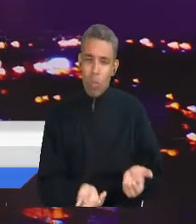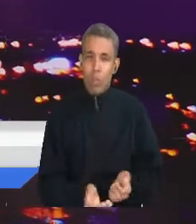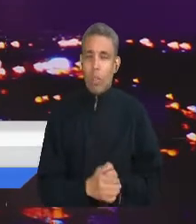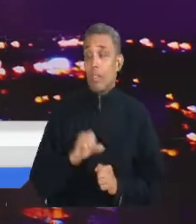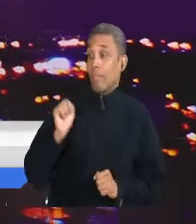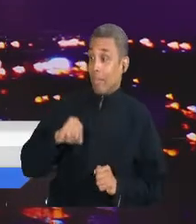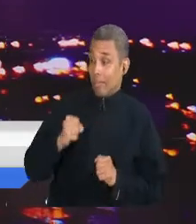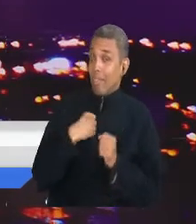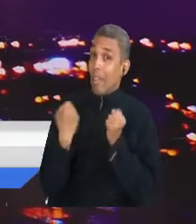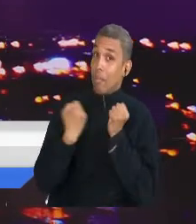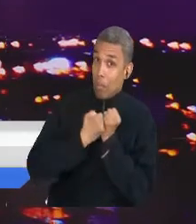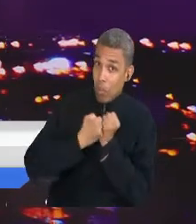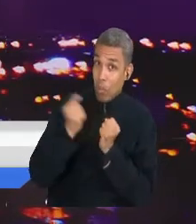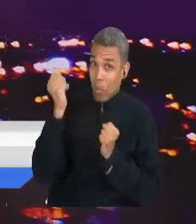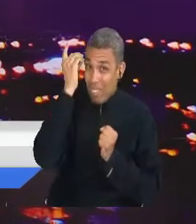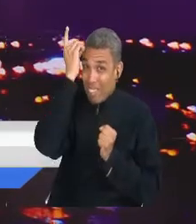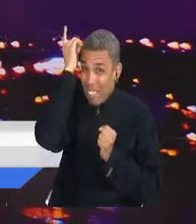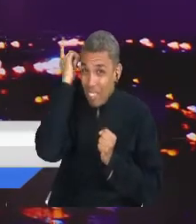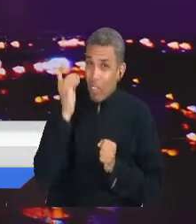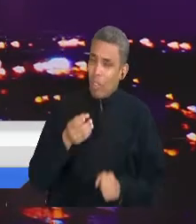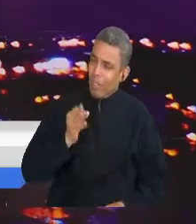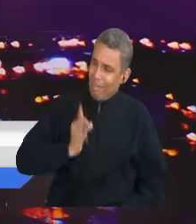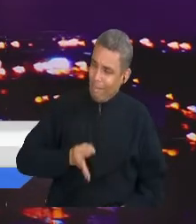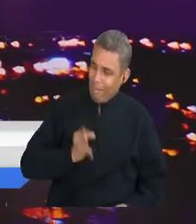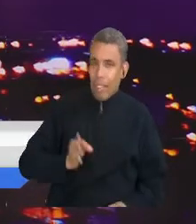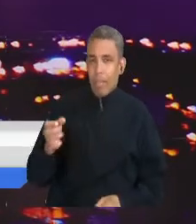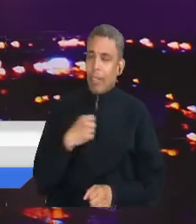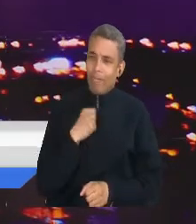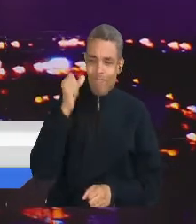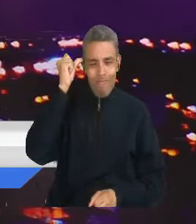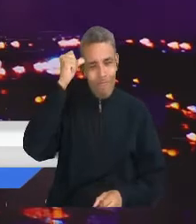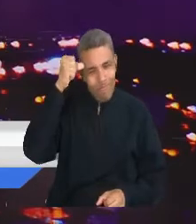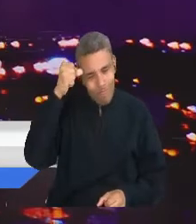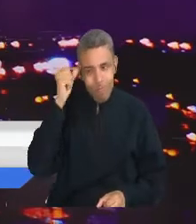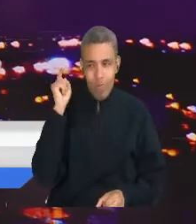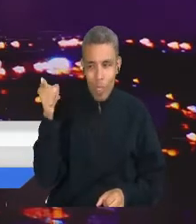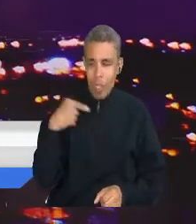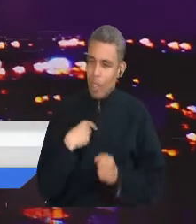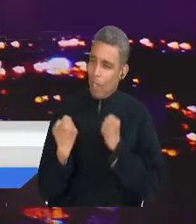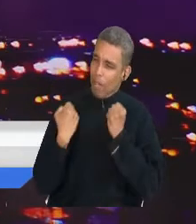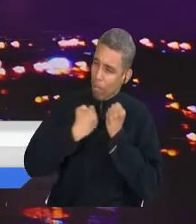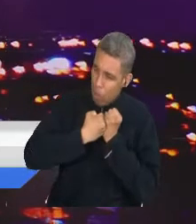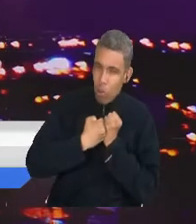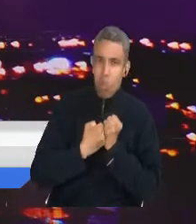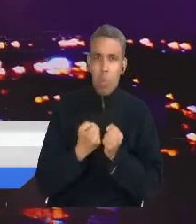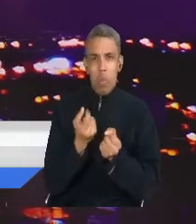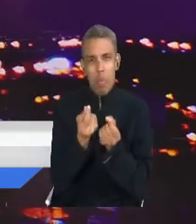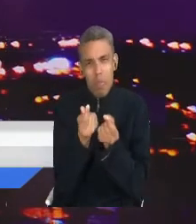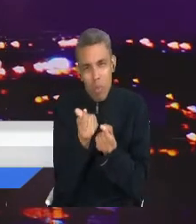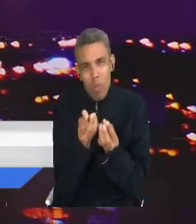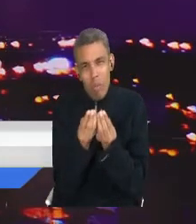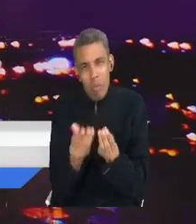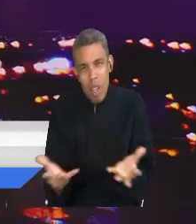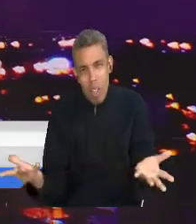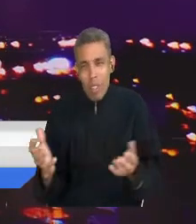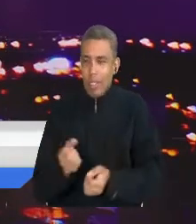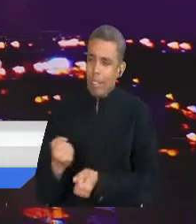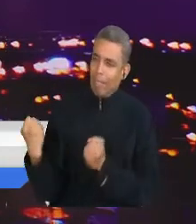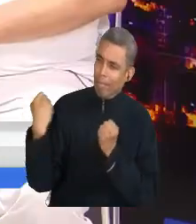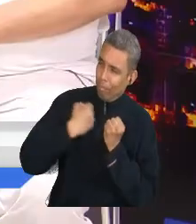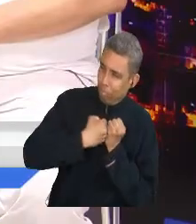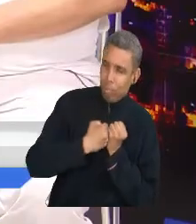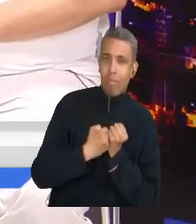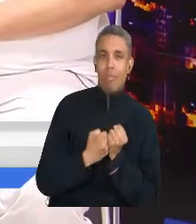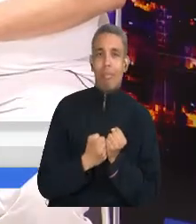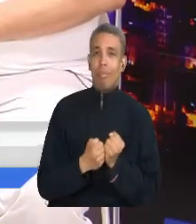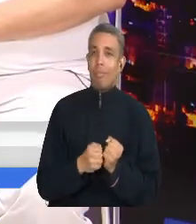que llevaremos siempre en corazón del doctor Darío Echeverry Serrano, porque devolvió para los barranqueños esta